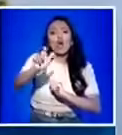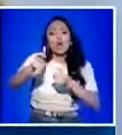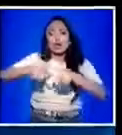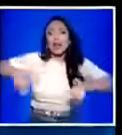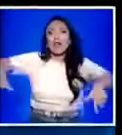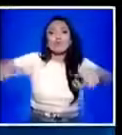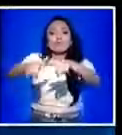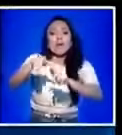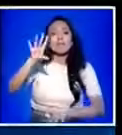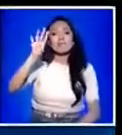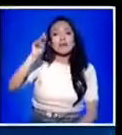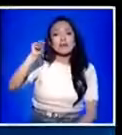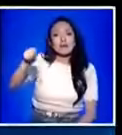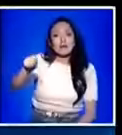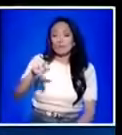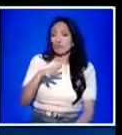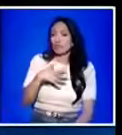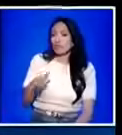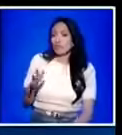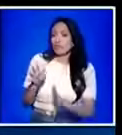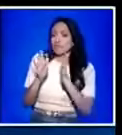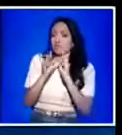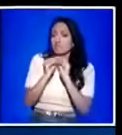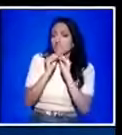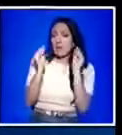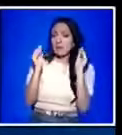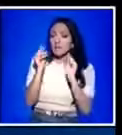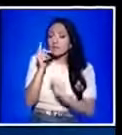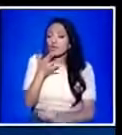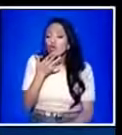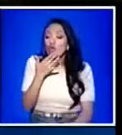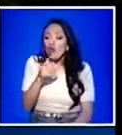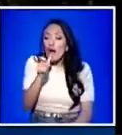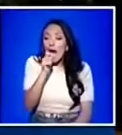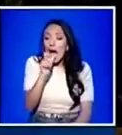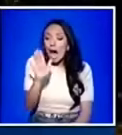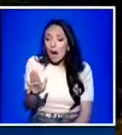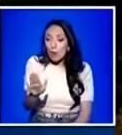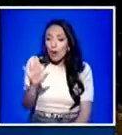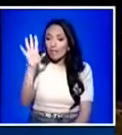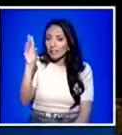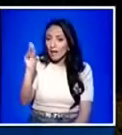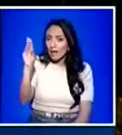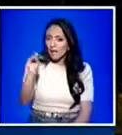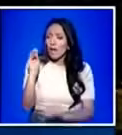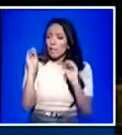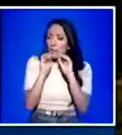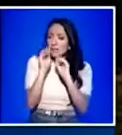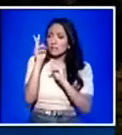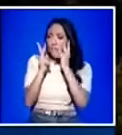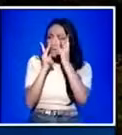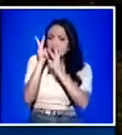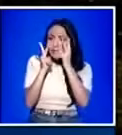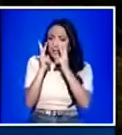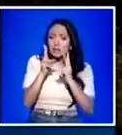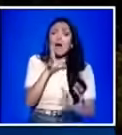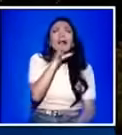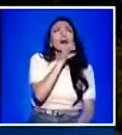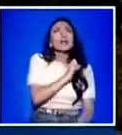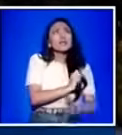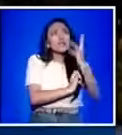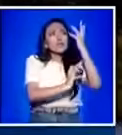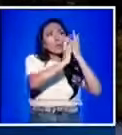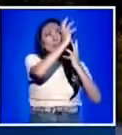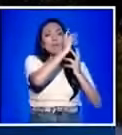Negra, rica en minerales, como delata el color de sus aguas. Es una de las más visitadas porque hasta los ancestros aseguran